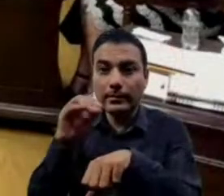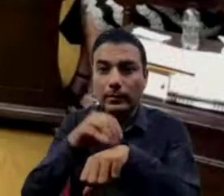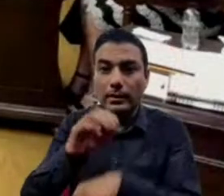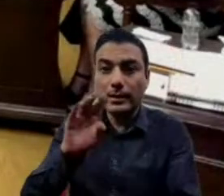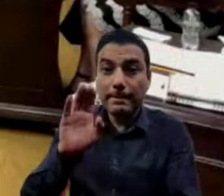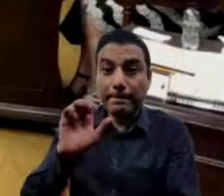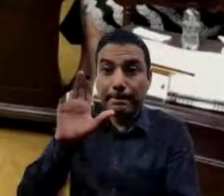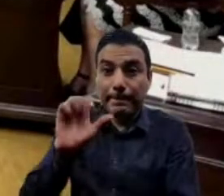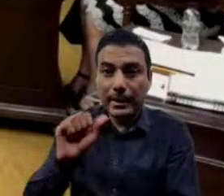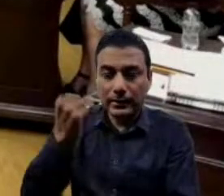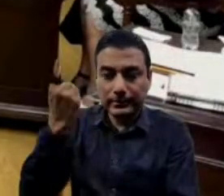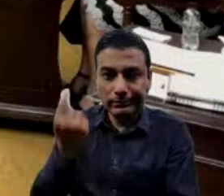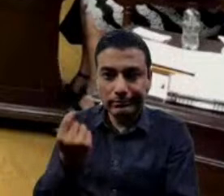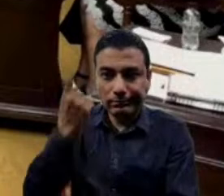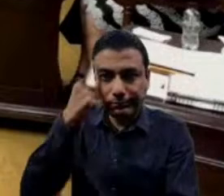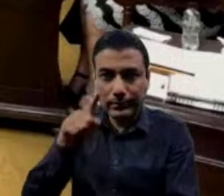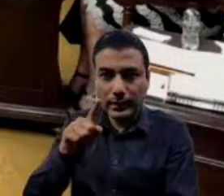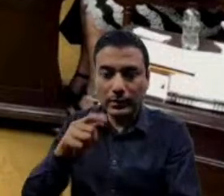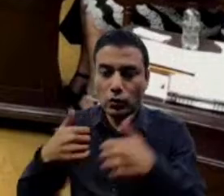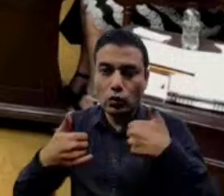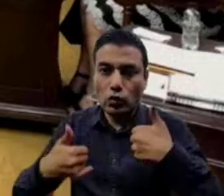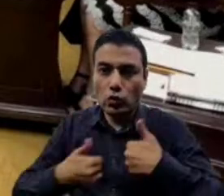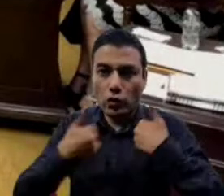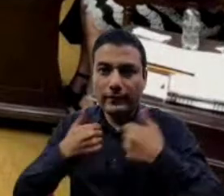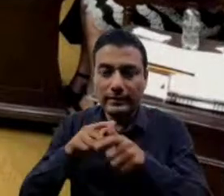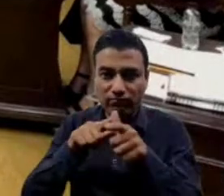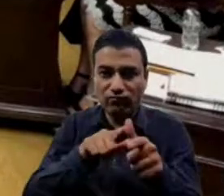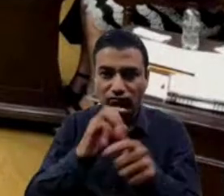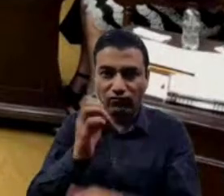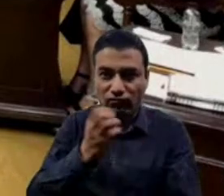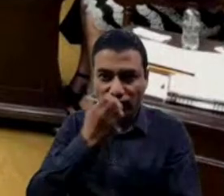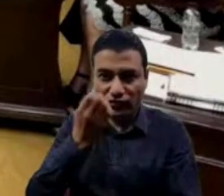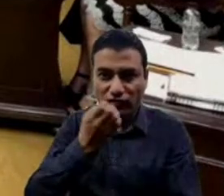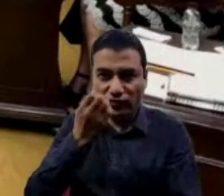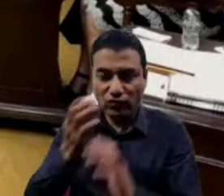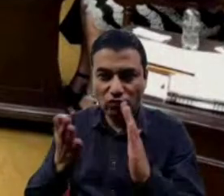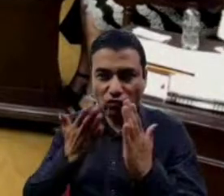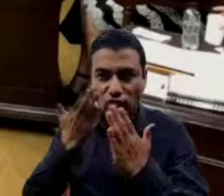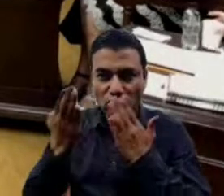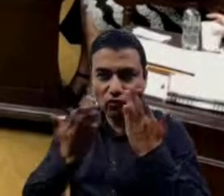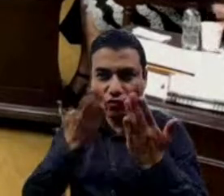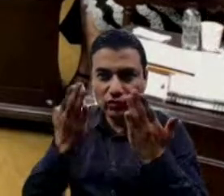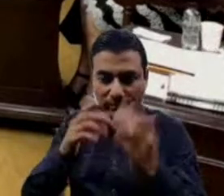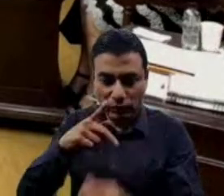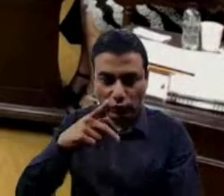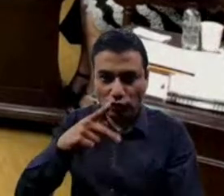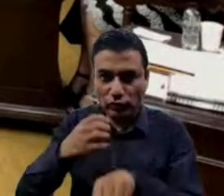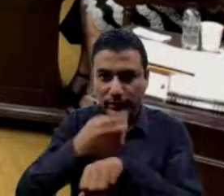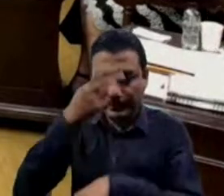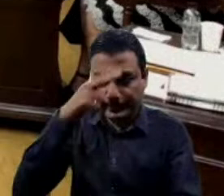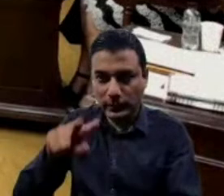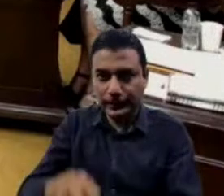deserción o abandono escolar en los niveles escolares del sistema educativo de la entidad federativa.